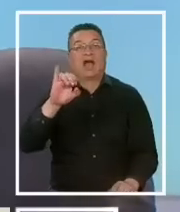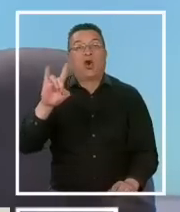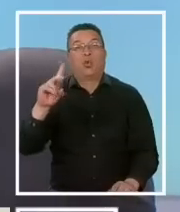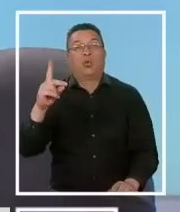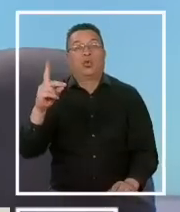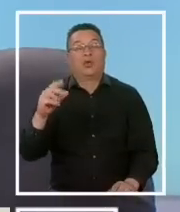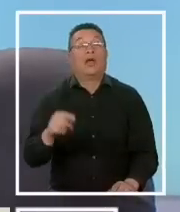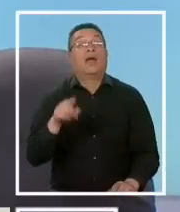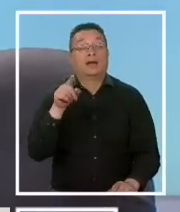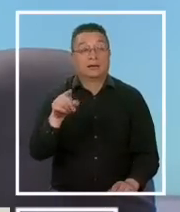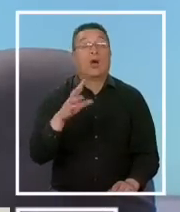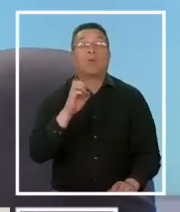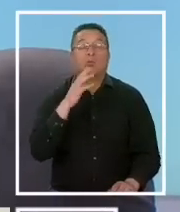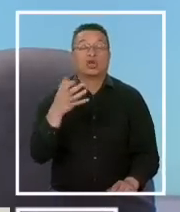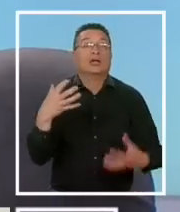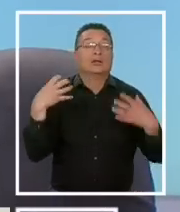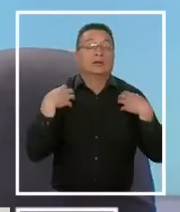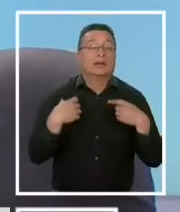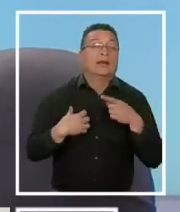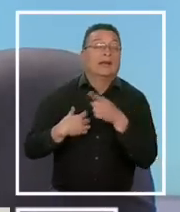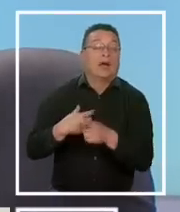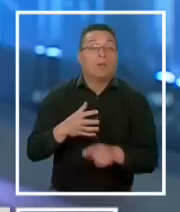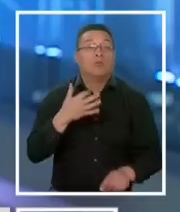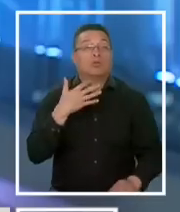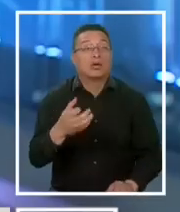se formalizó a Julio poncelero